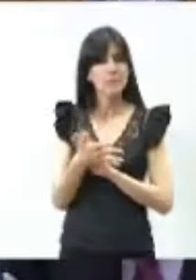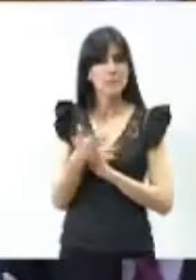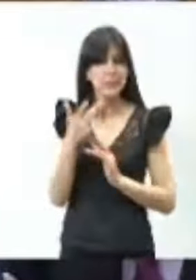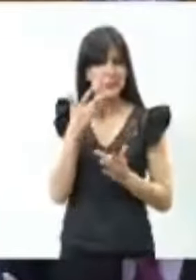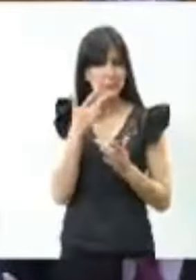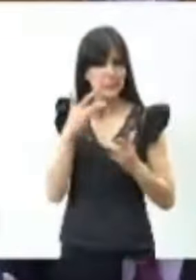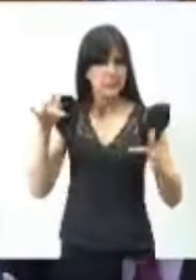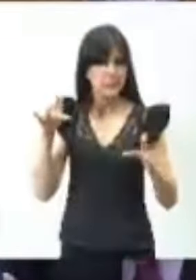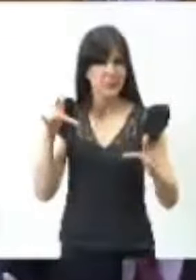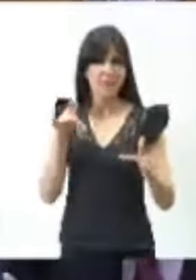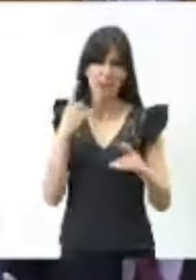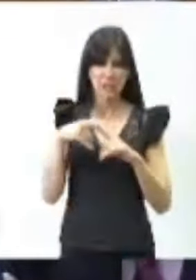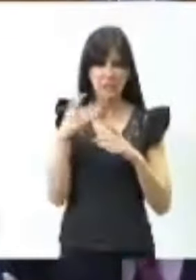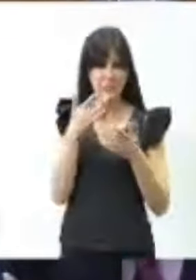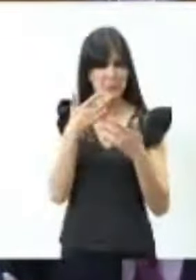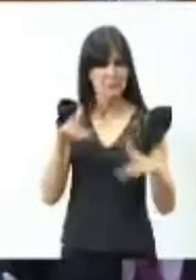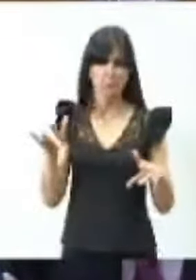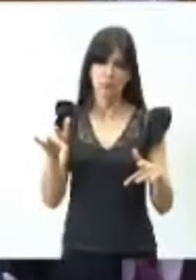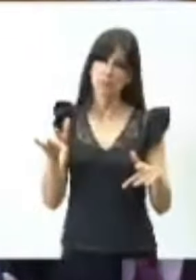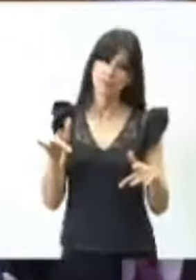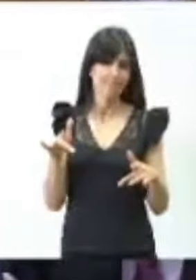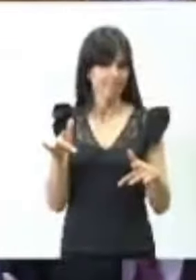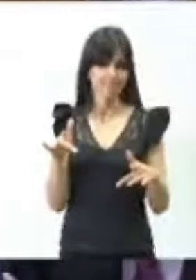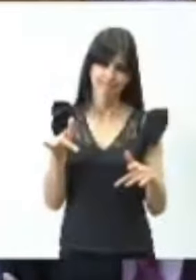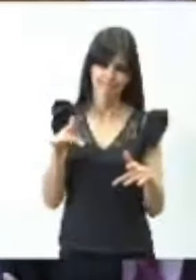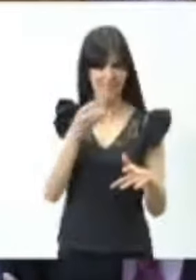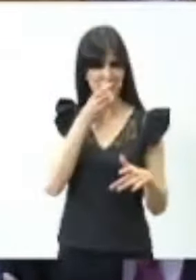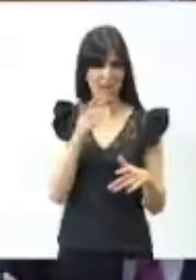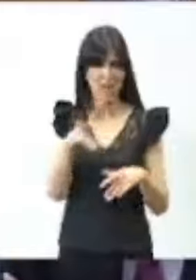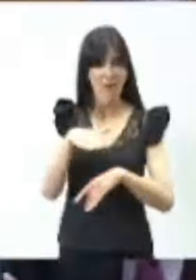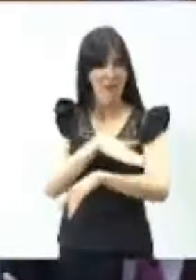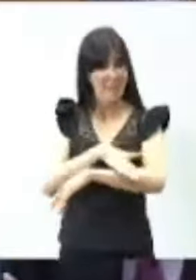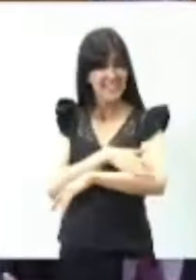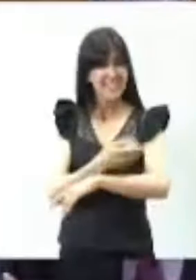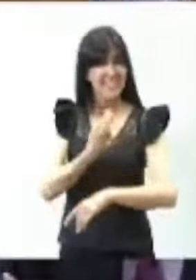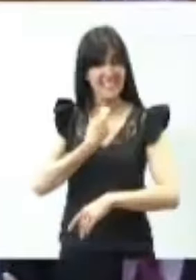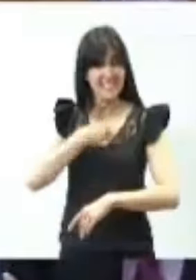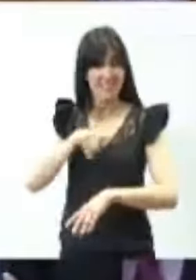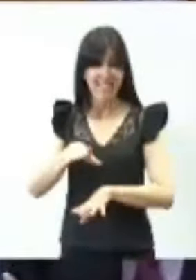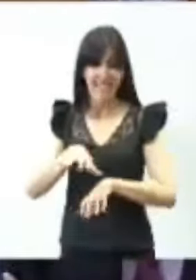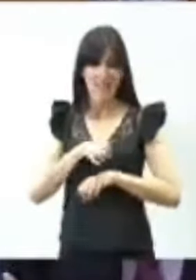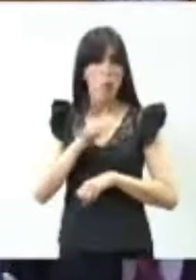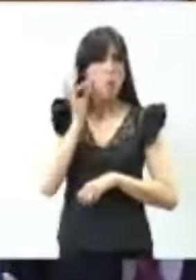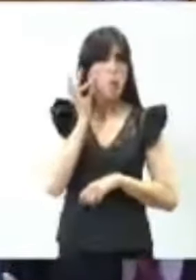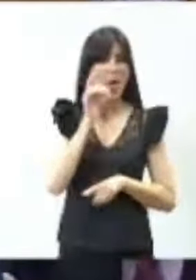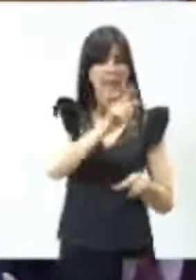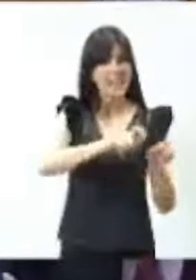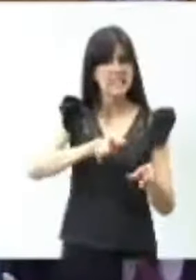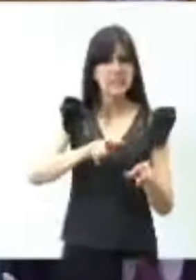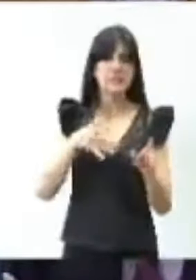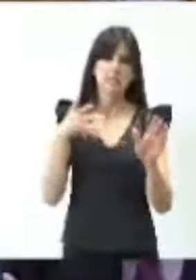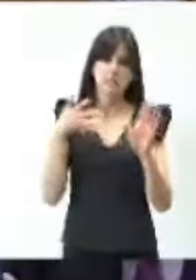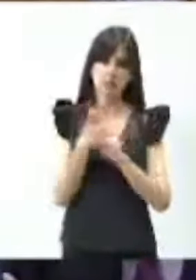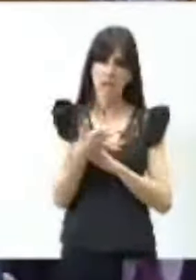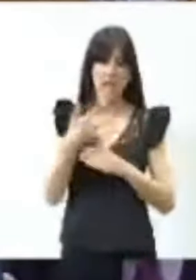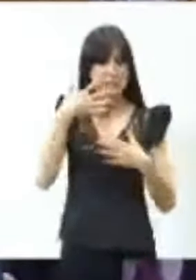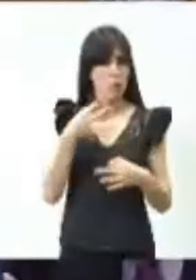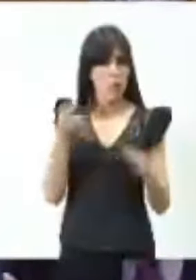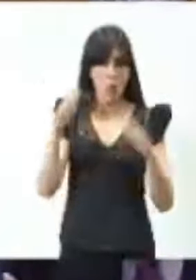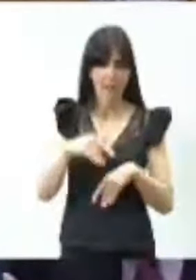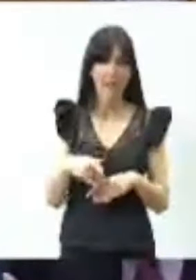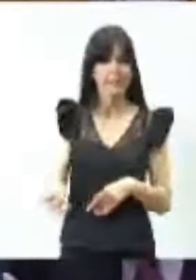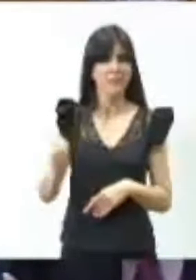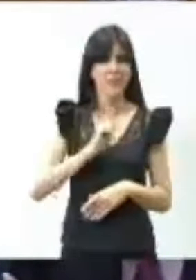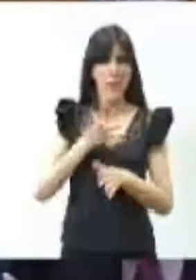cara. Desde que ustedes están gobernando en España, las mujeres cada día estamos menos seguras. Violadas,